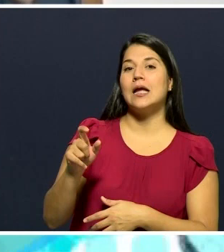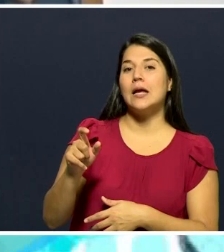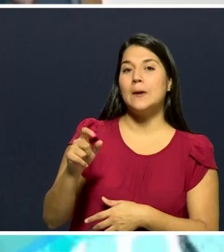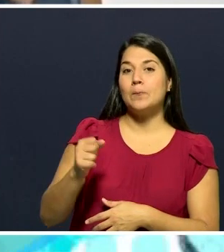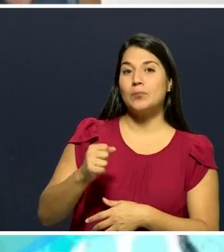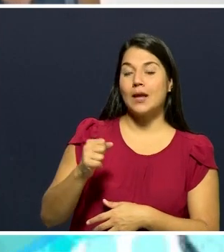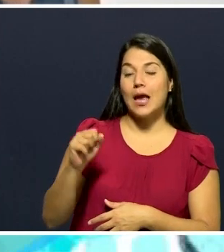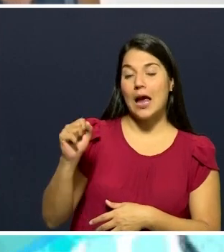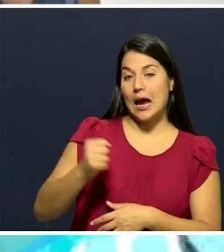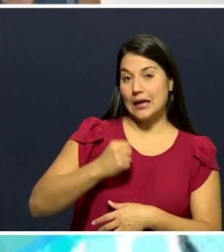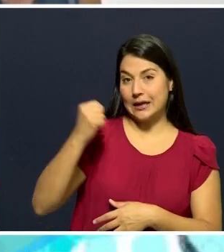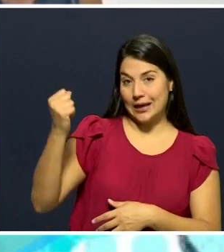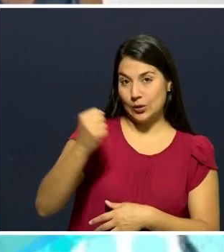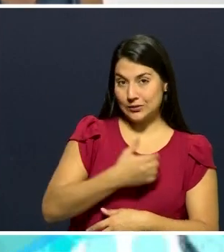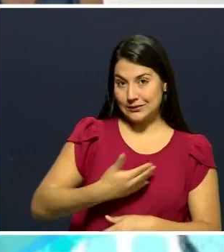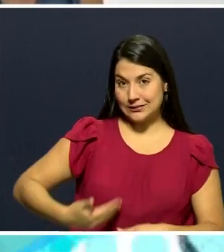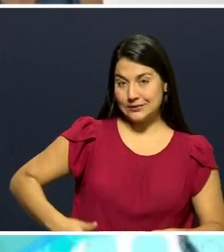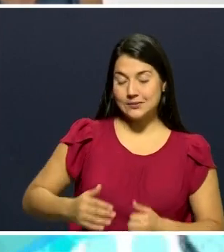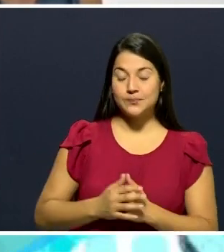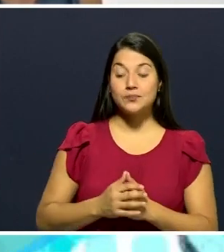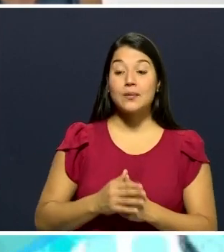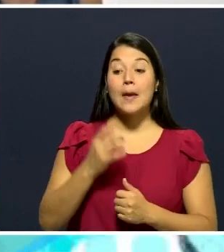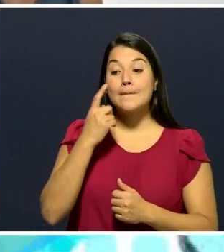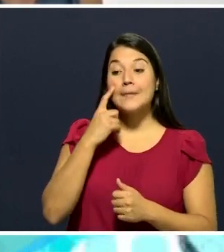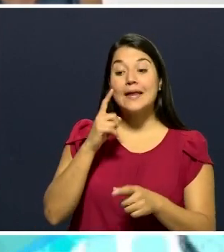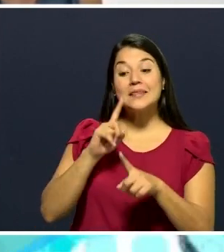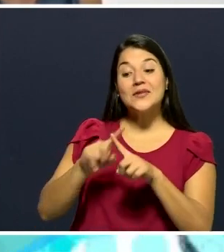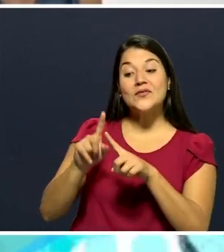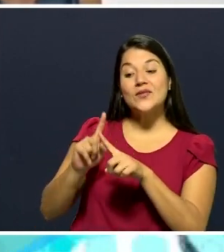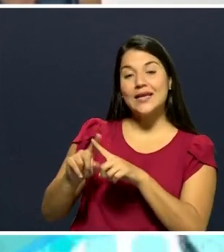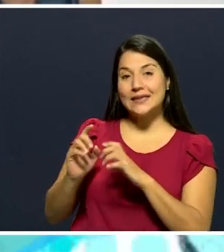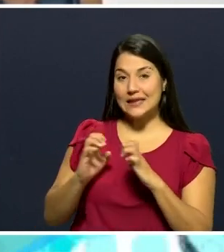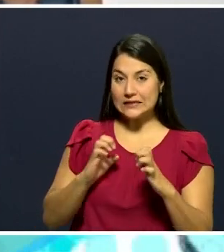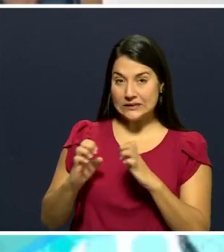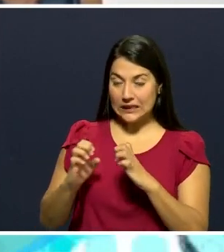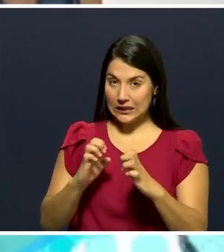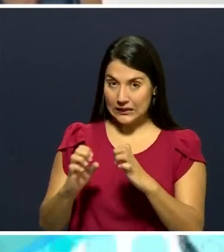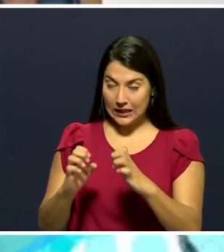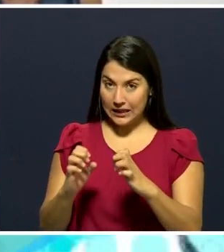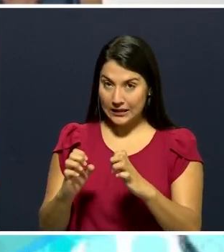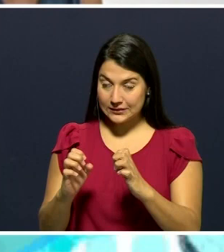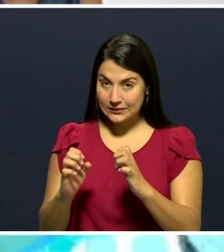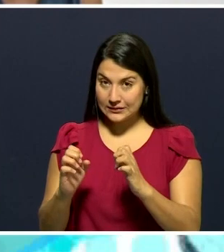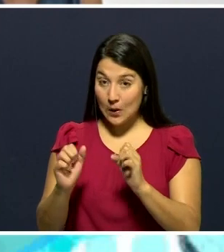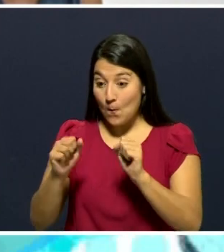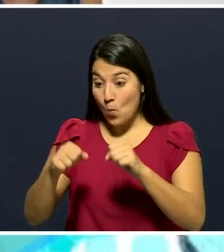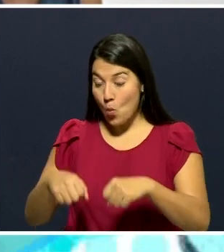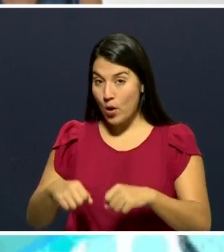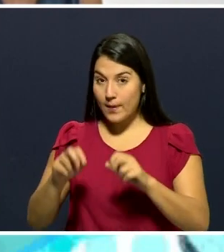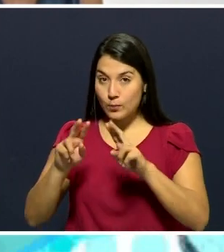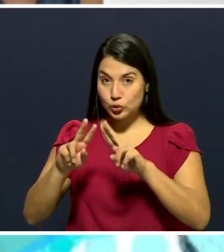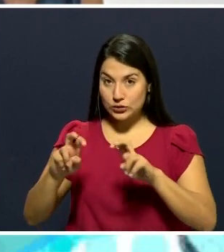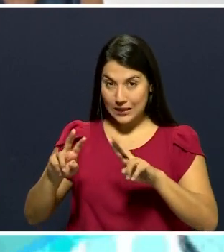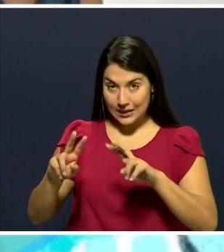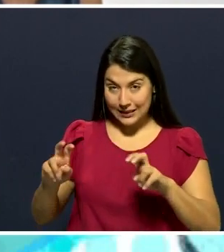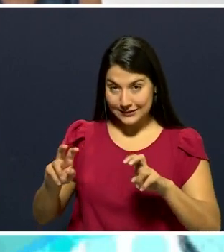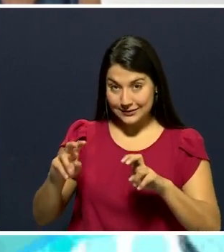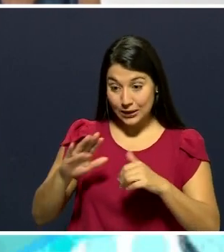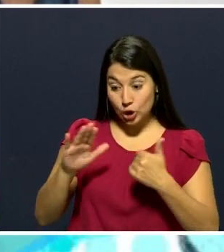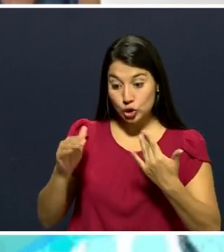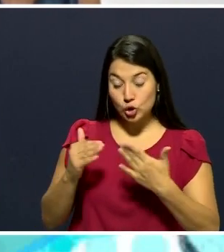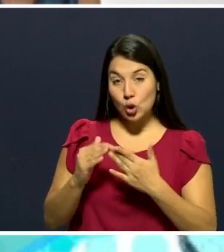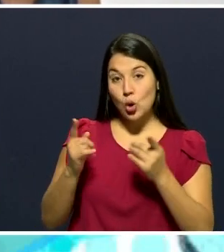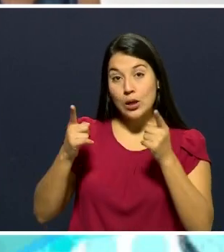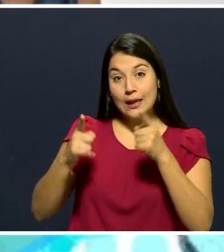Bueno, hay varias estrategias con las que podríamos aproximarnos a analizar lo que sucedió hoy,